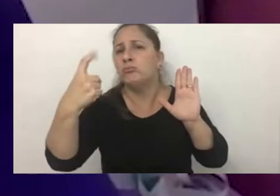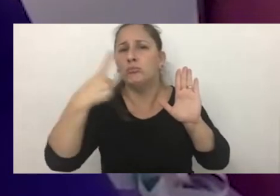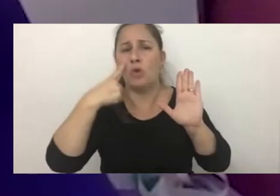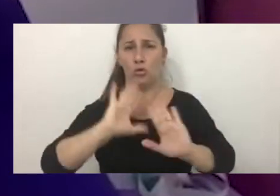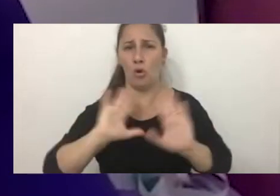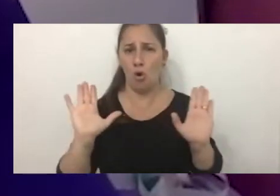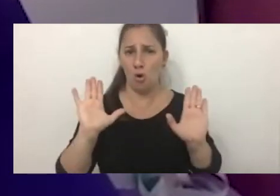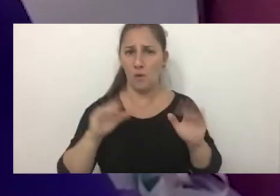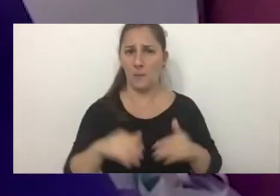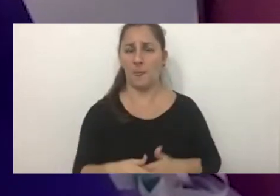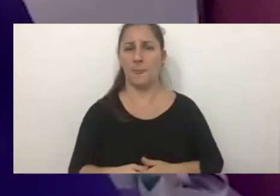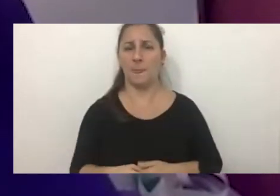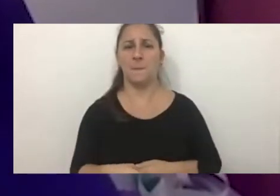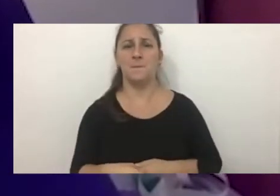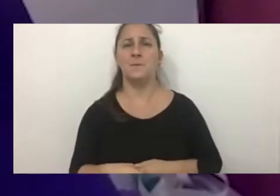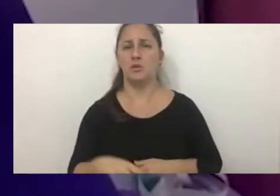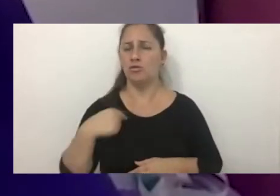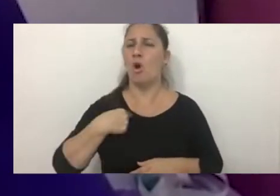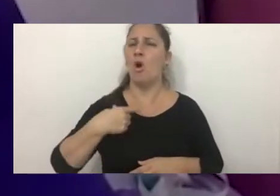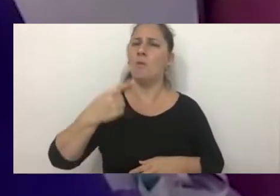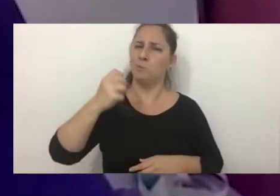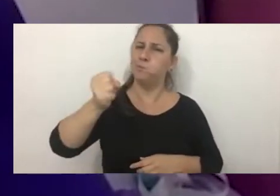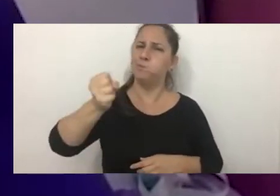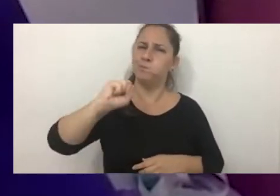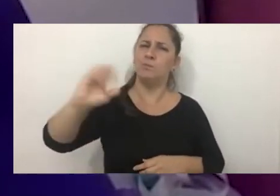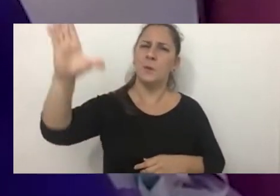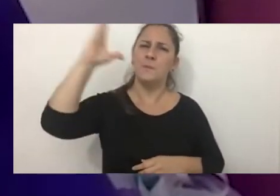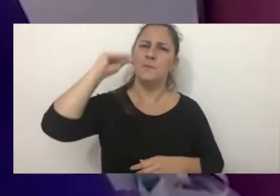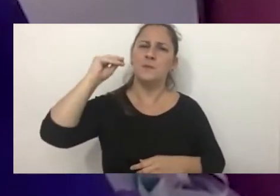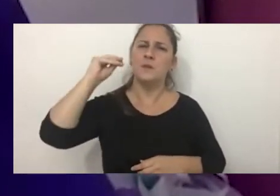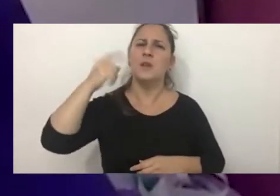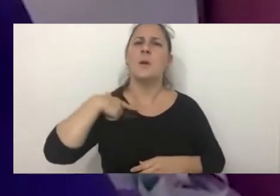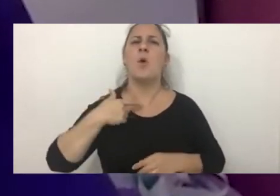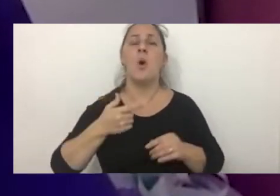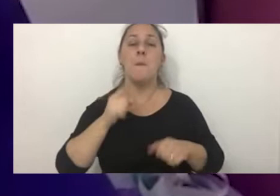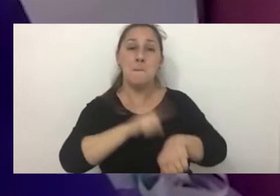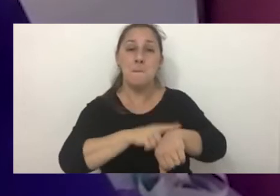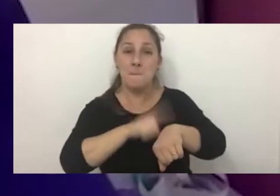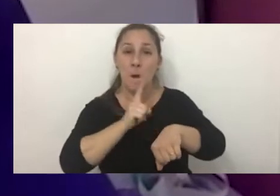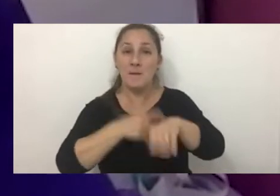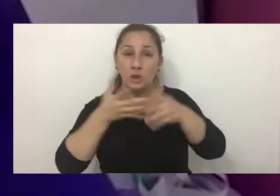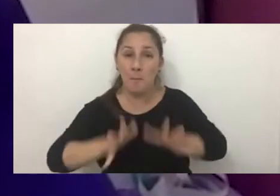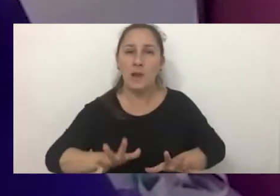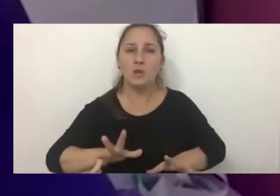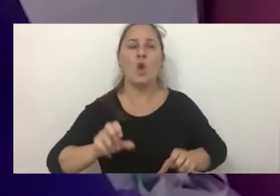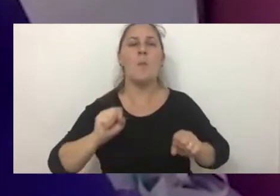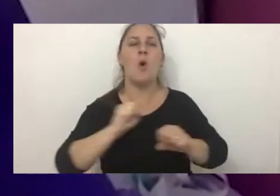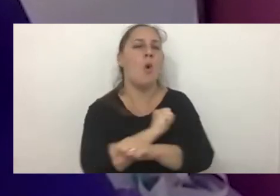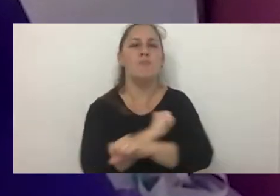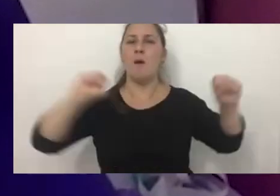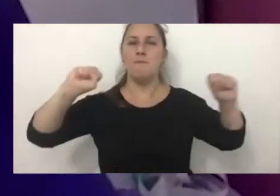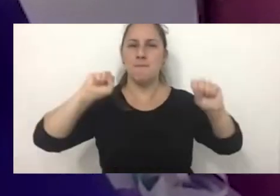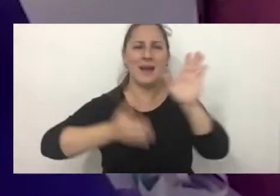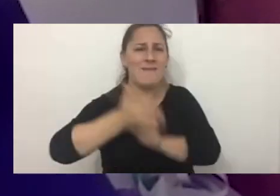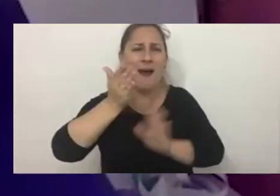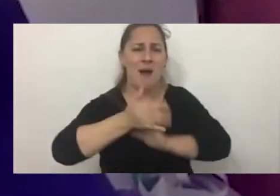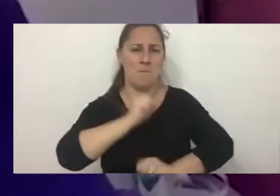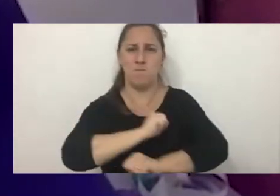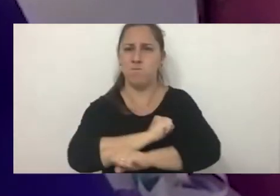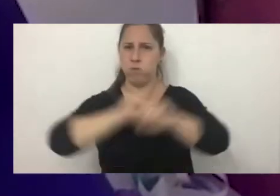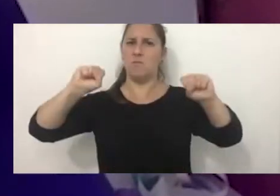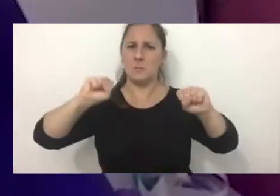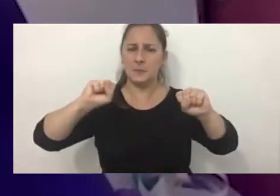su bebé, que necesiten de intervenciones médicas, pero siempre los embarazos deben ser así, o sea, tratados como